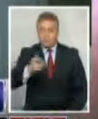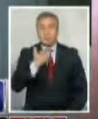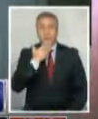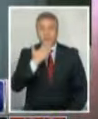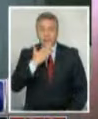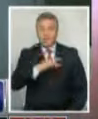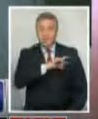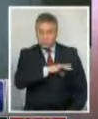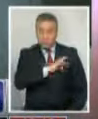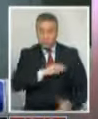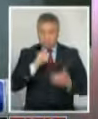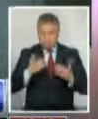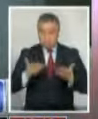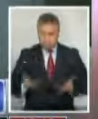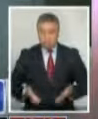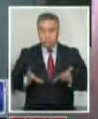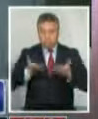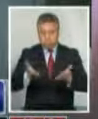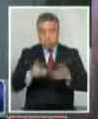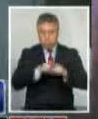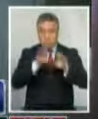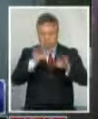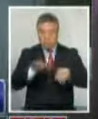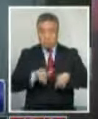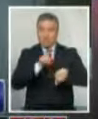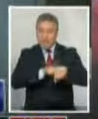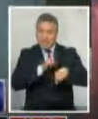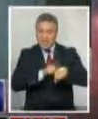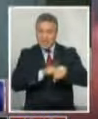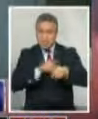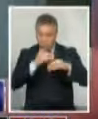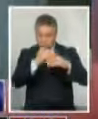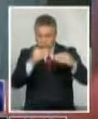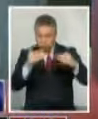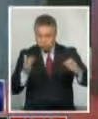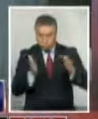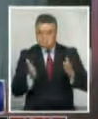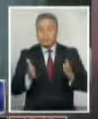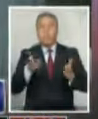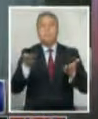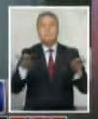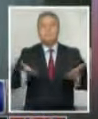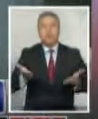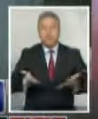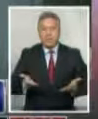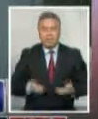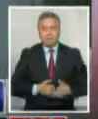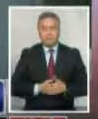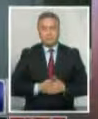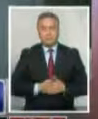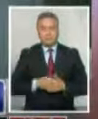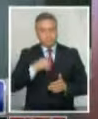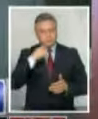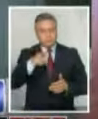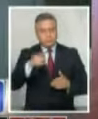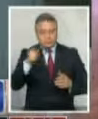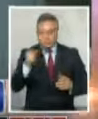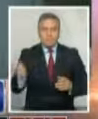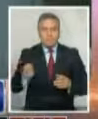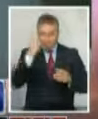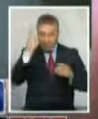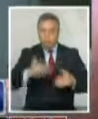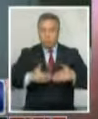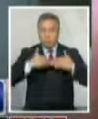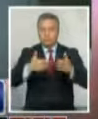hubiera presentado la cartografía al mismo tiempo, porque aparentemente el que saca primero